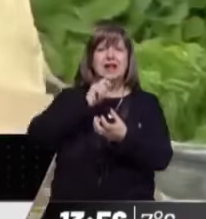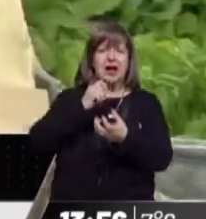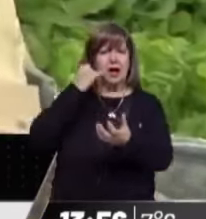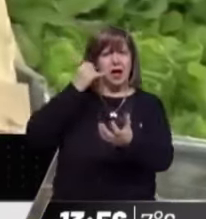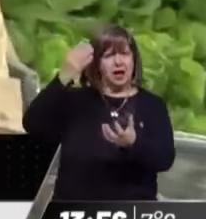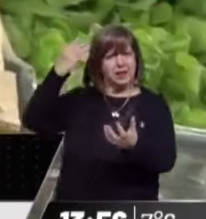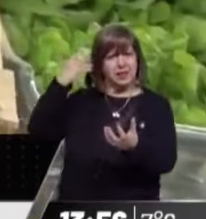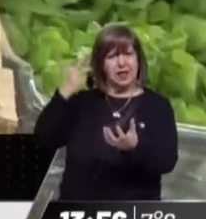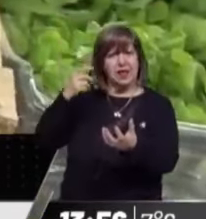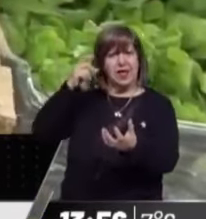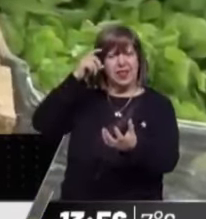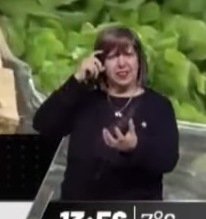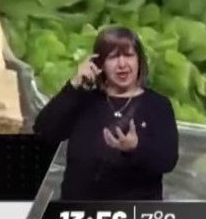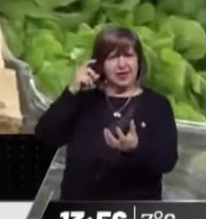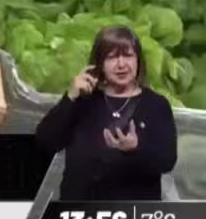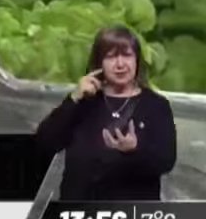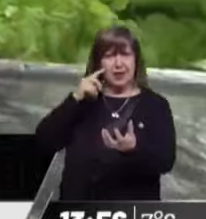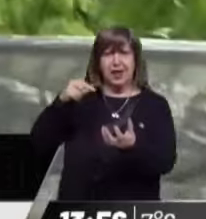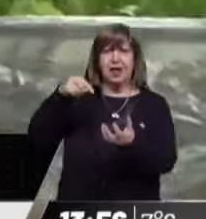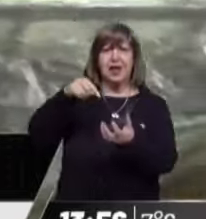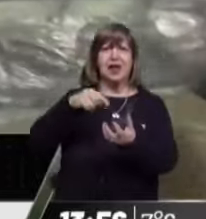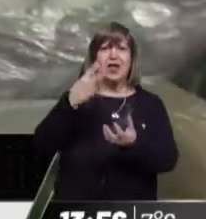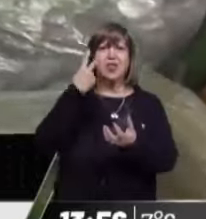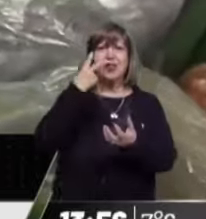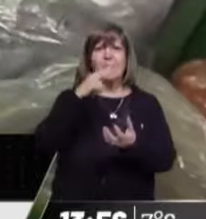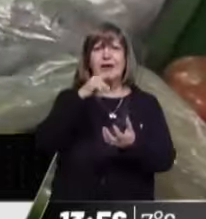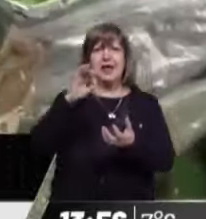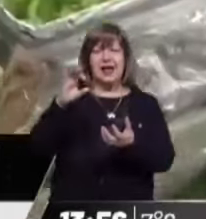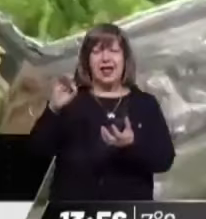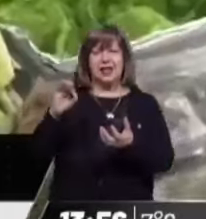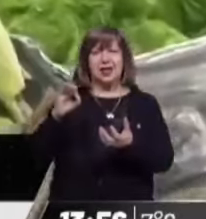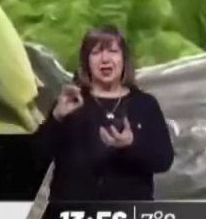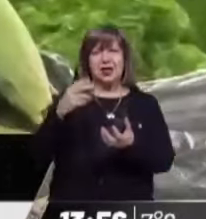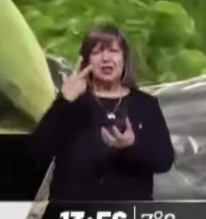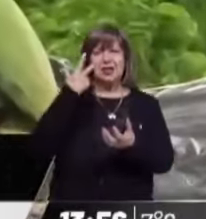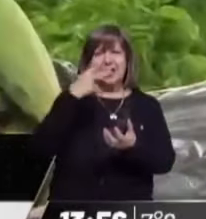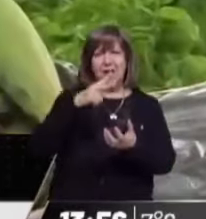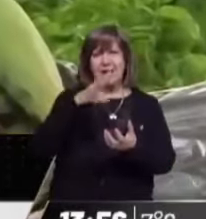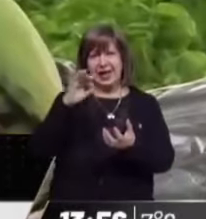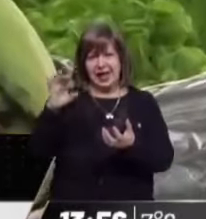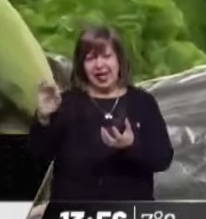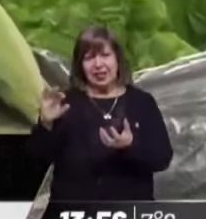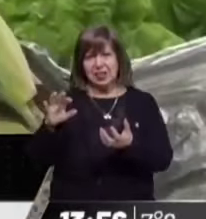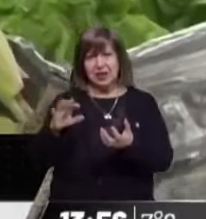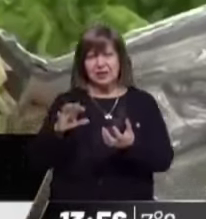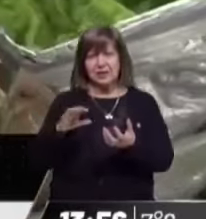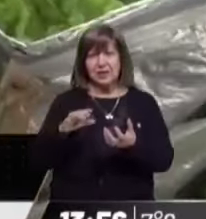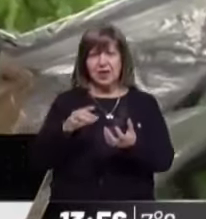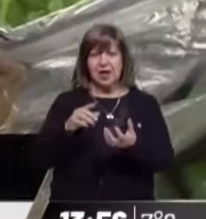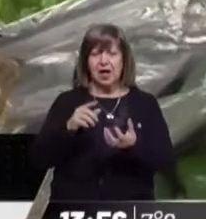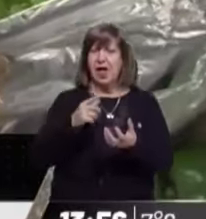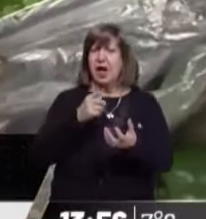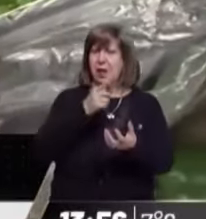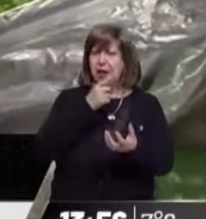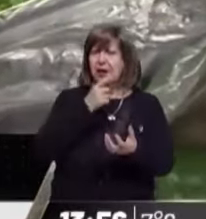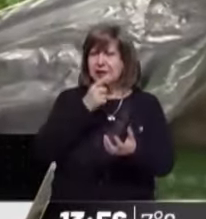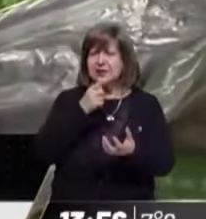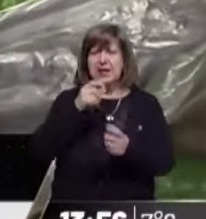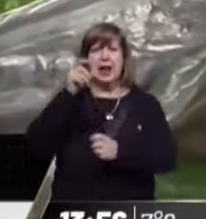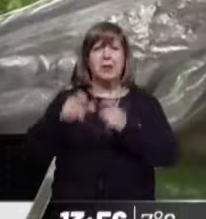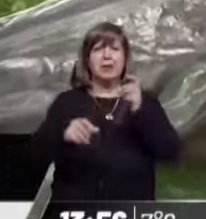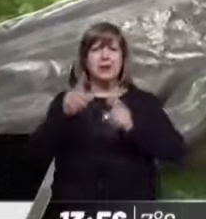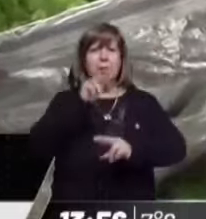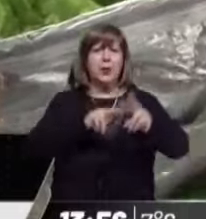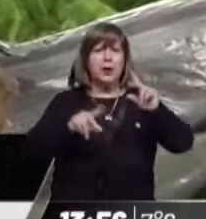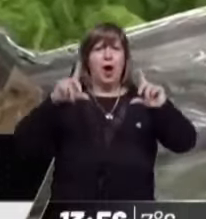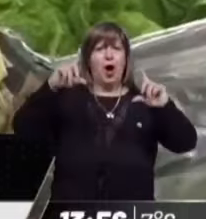estaban entre 10 eso, ahora están 2.500, 3.500. Se han avivado, ya la gente busca las ofertas. Claro, ¿qué ha